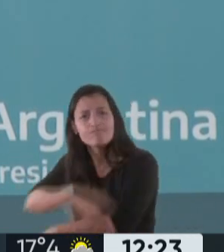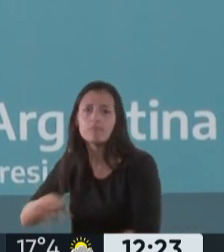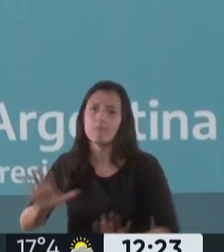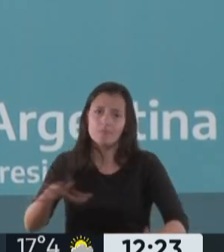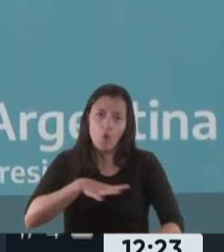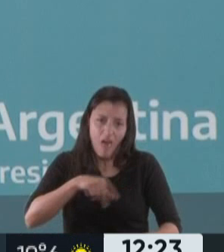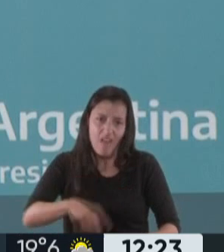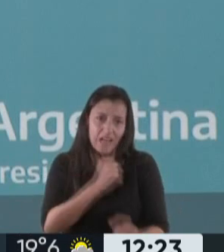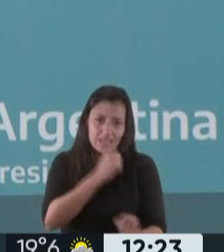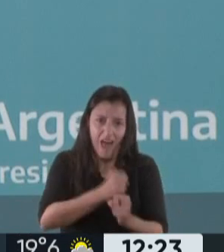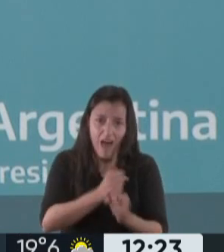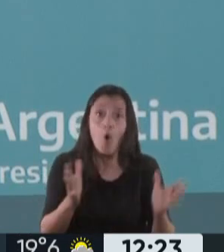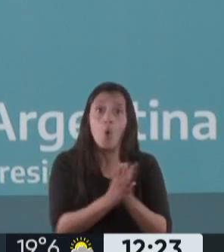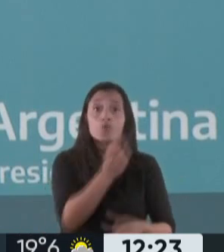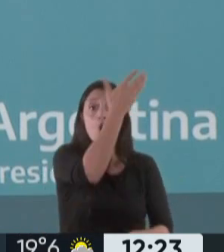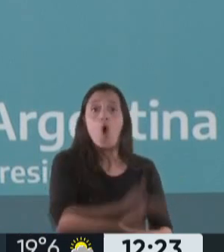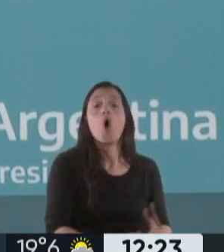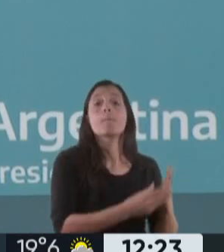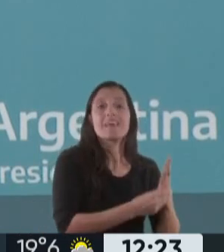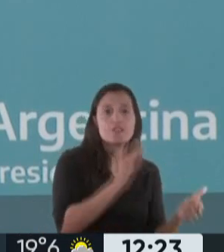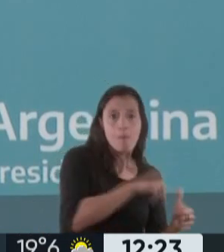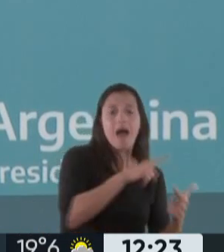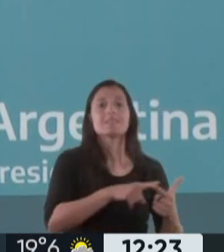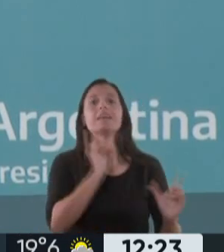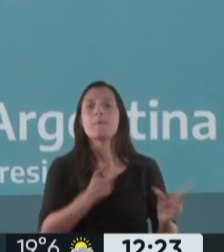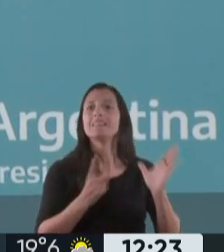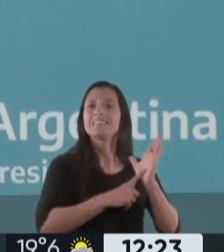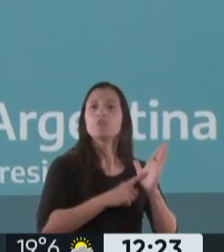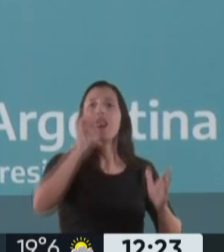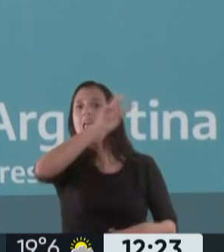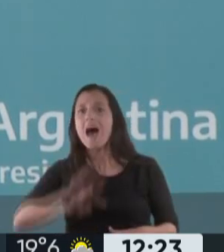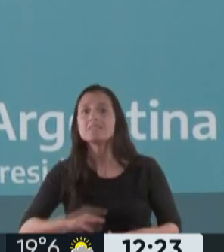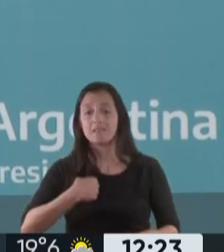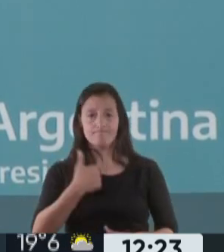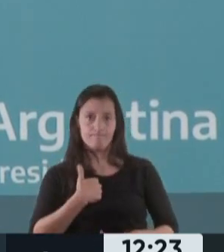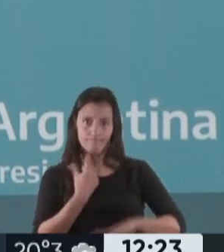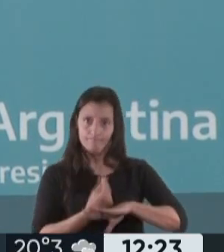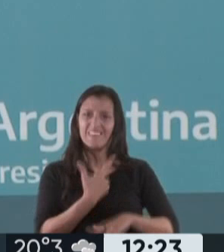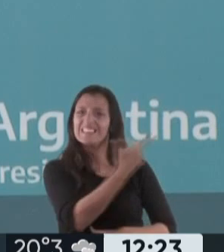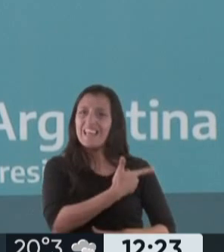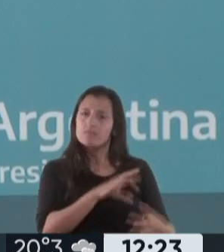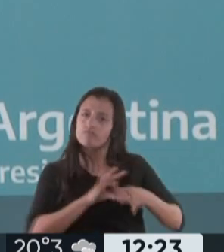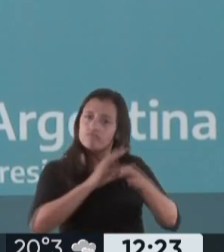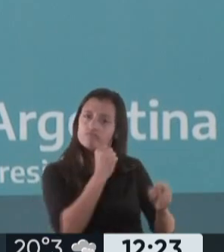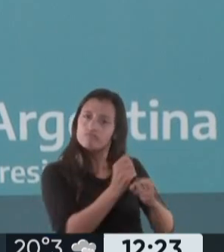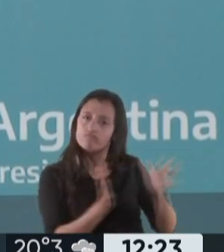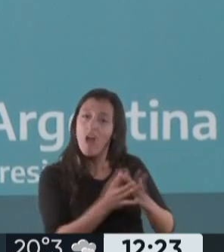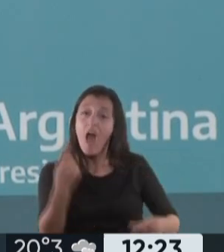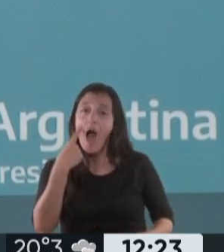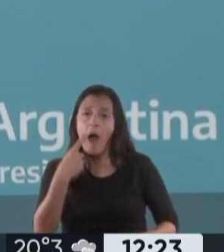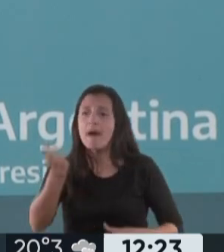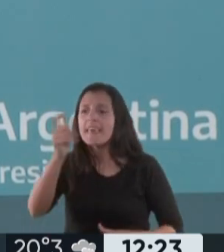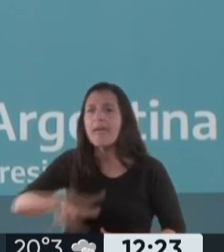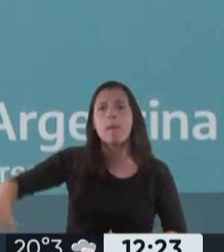el presidente, con el ministro de Economía, con la titular de ANSES y con esta ministra para poder determinar la población